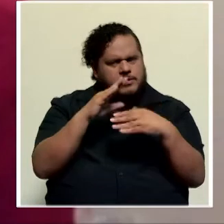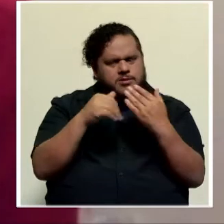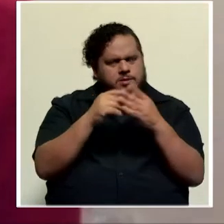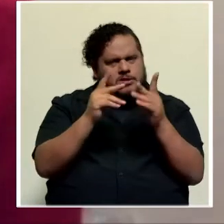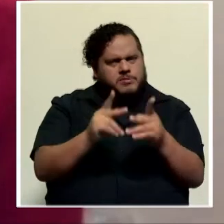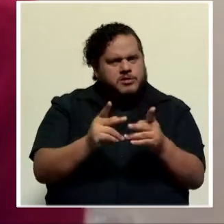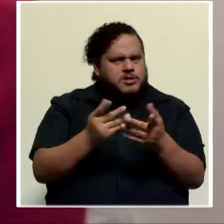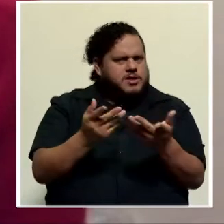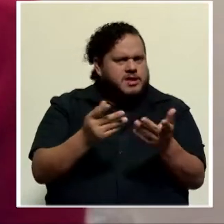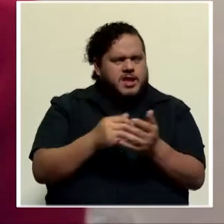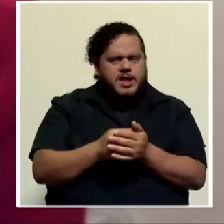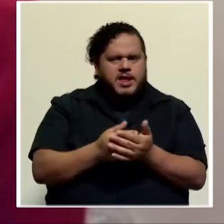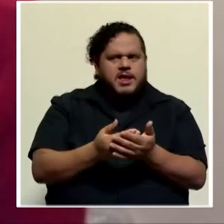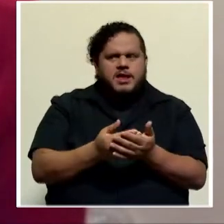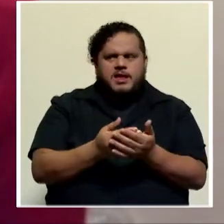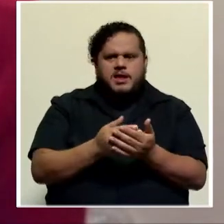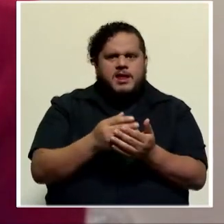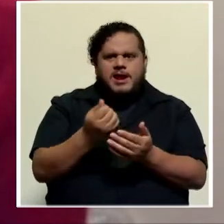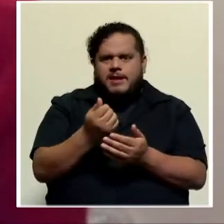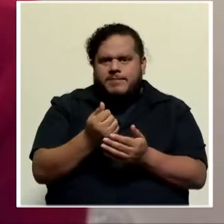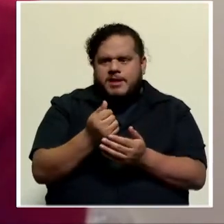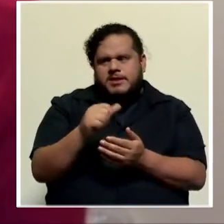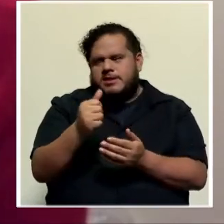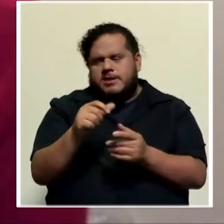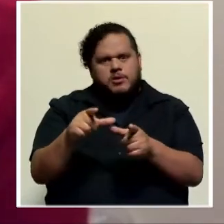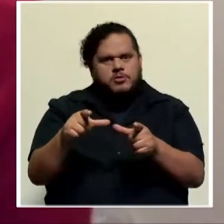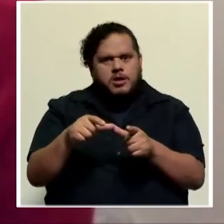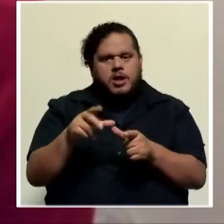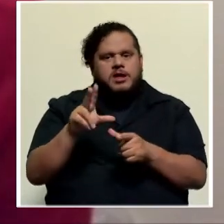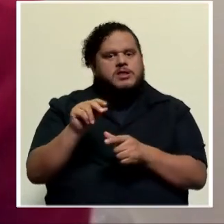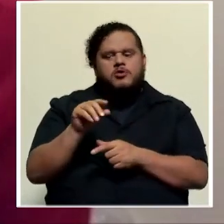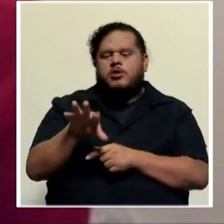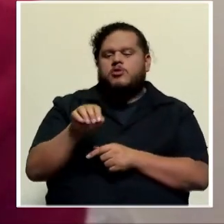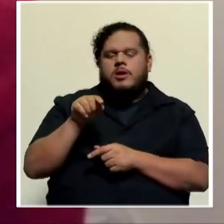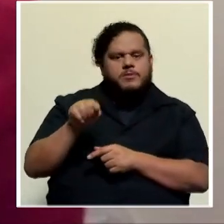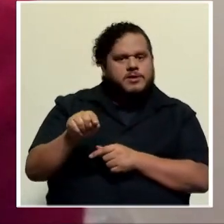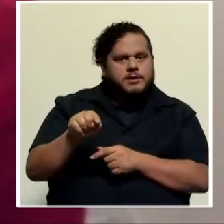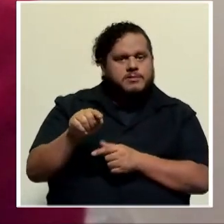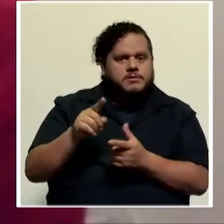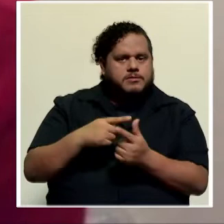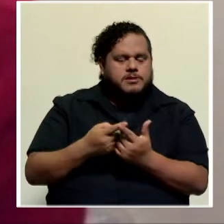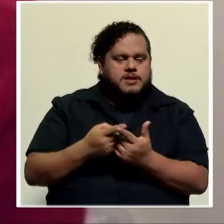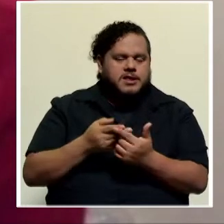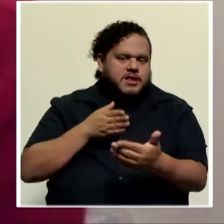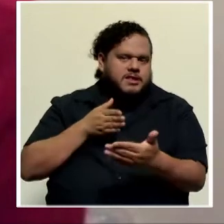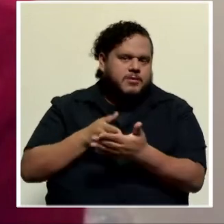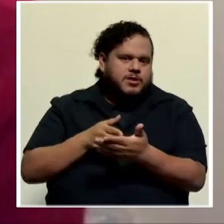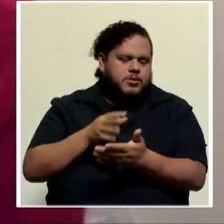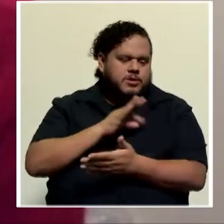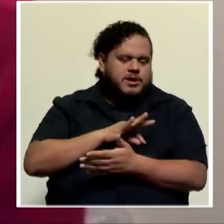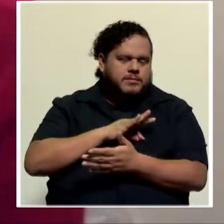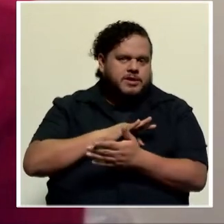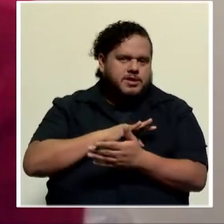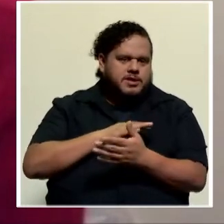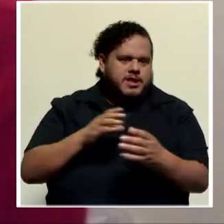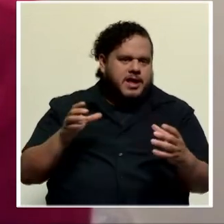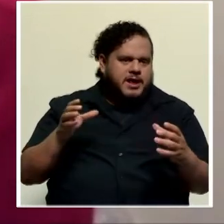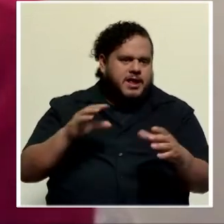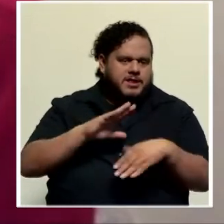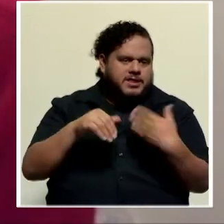pomada canaria está en otro lado y que si no escogemos eso vamos a escoger en contra del bienestar común, y eso no es